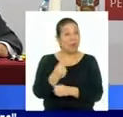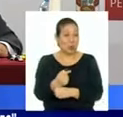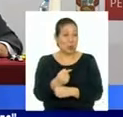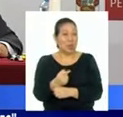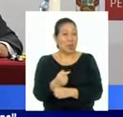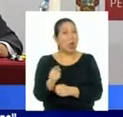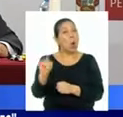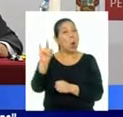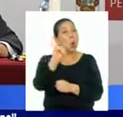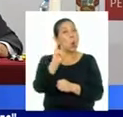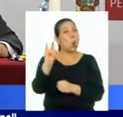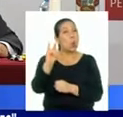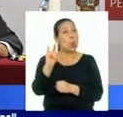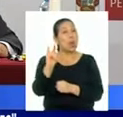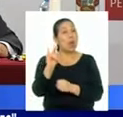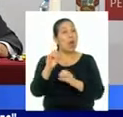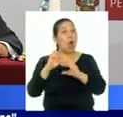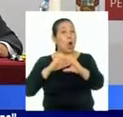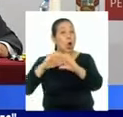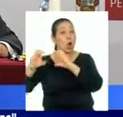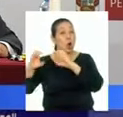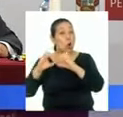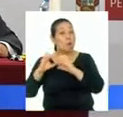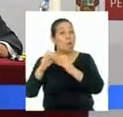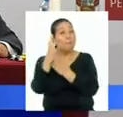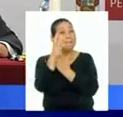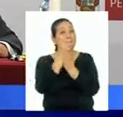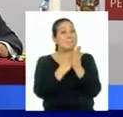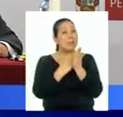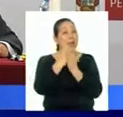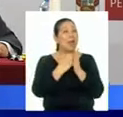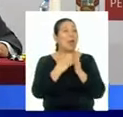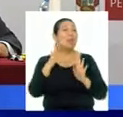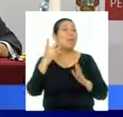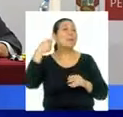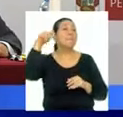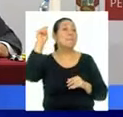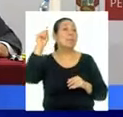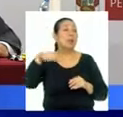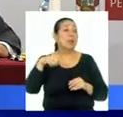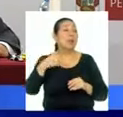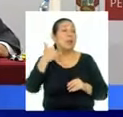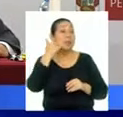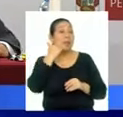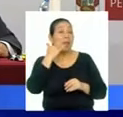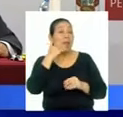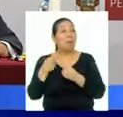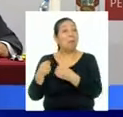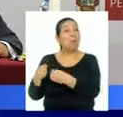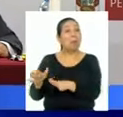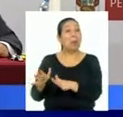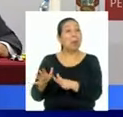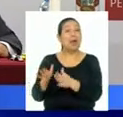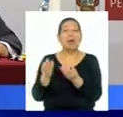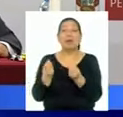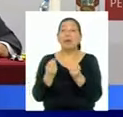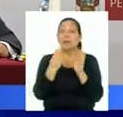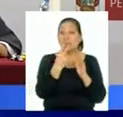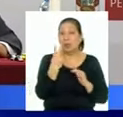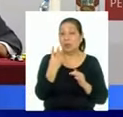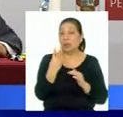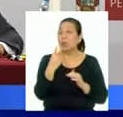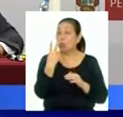se ha optimizado la atención en las comunicaciones y reducido a 10% el porcentaje de llamadas abandonadas y de